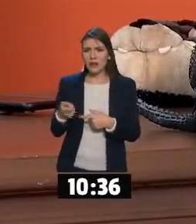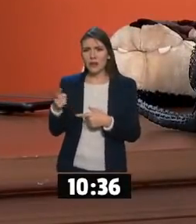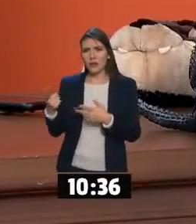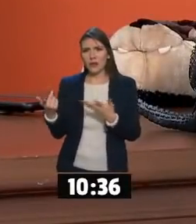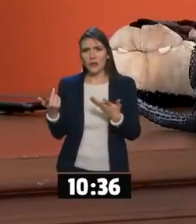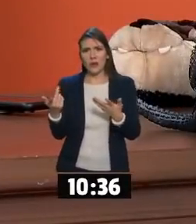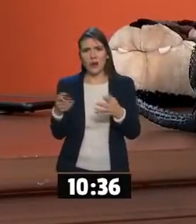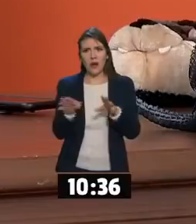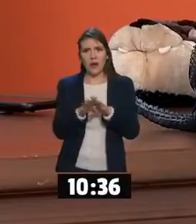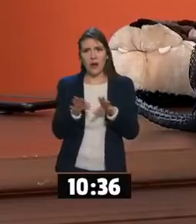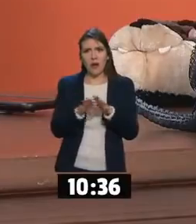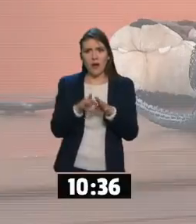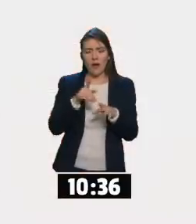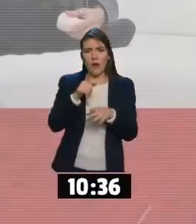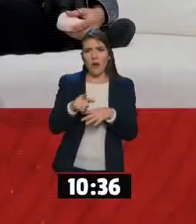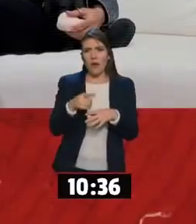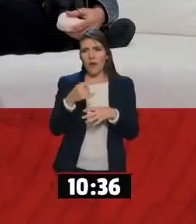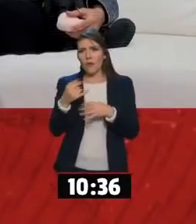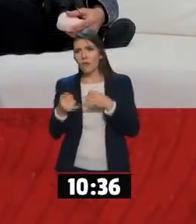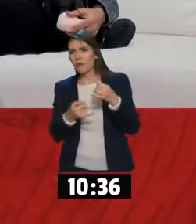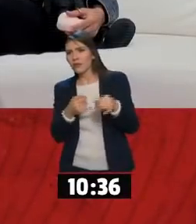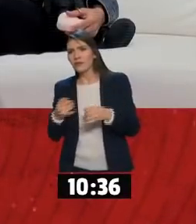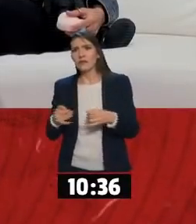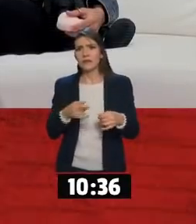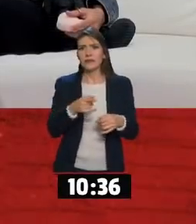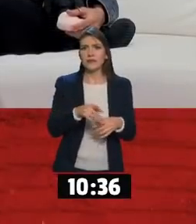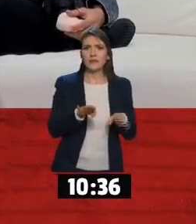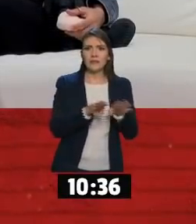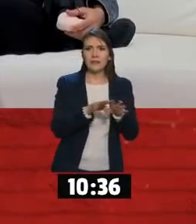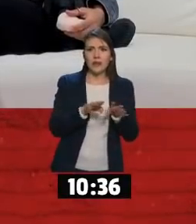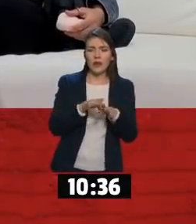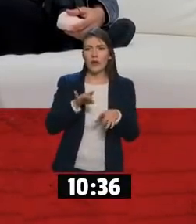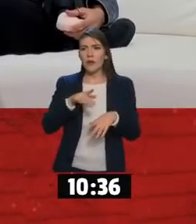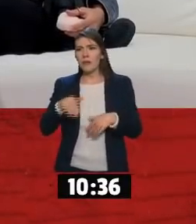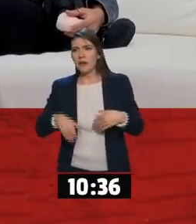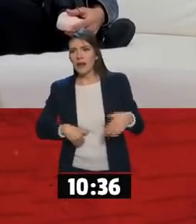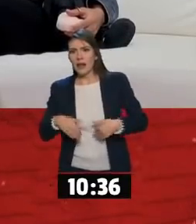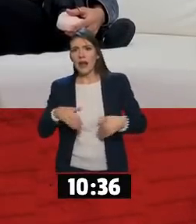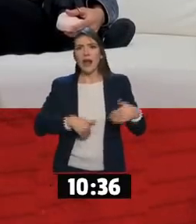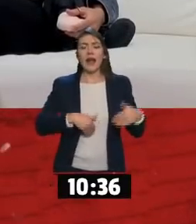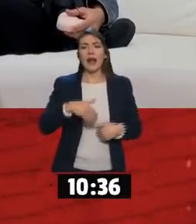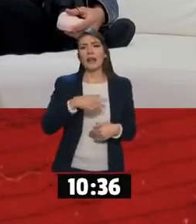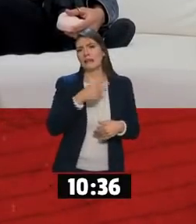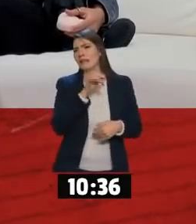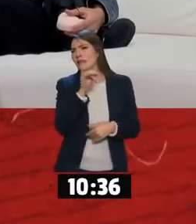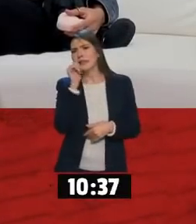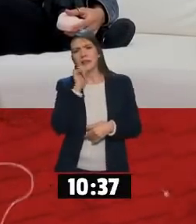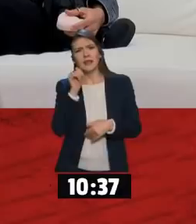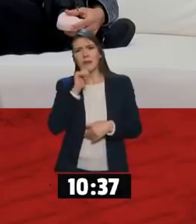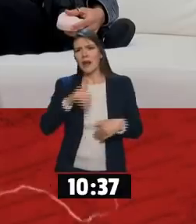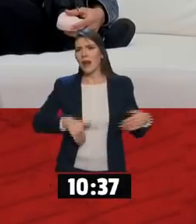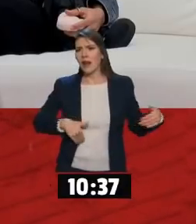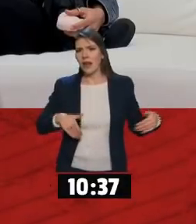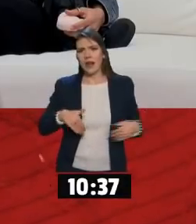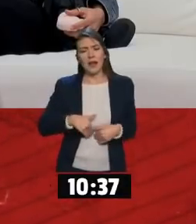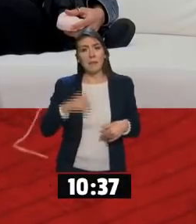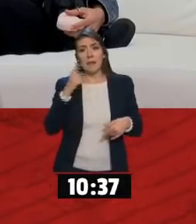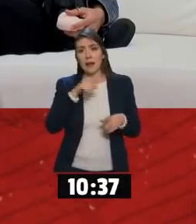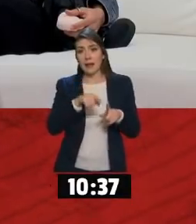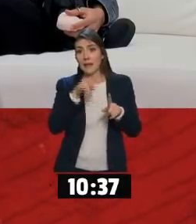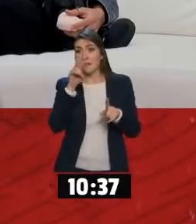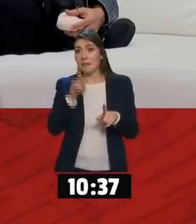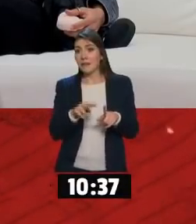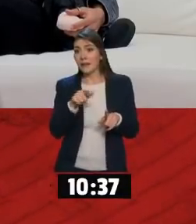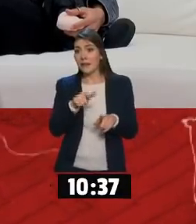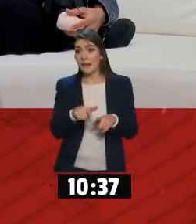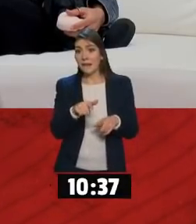Mira, sí, claro, en el teatro siempre te juegas la vida, pero aquí es muy literal. Es muy literal, acabamos las funciones de verdad.